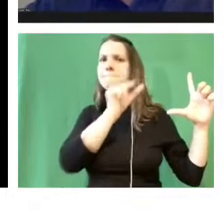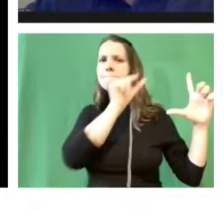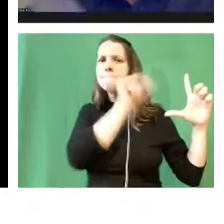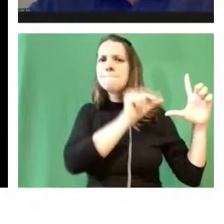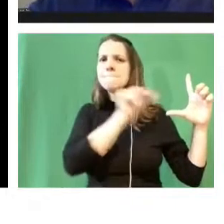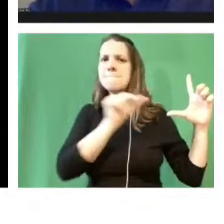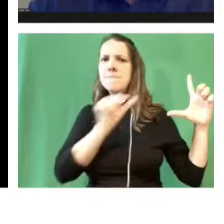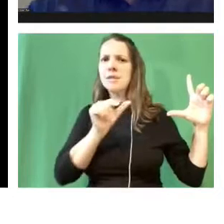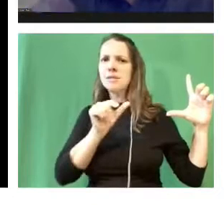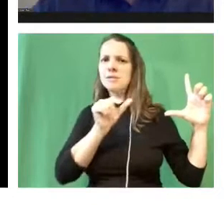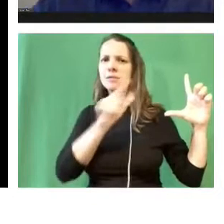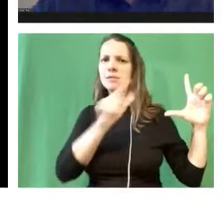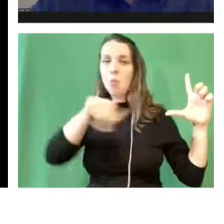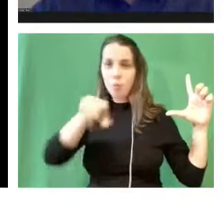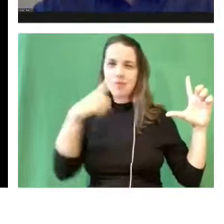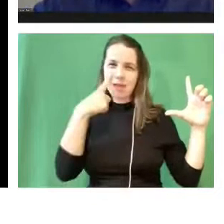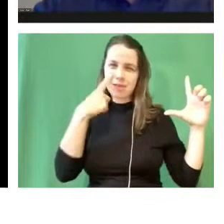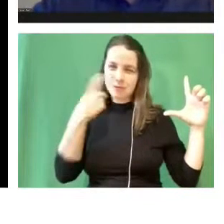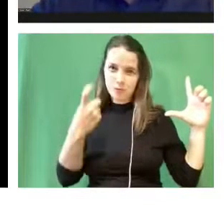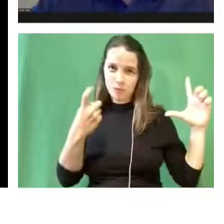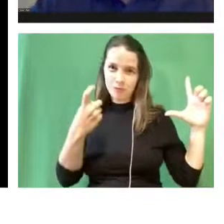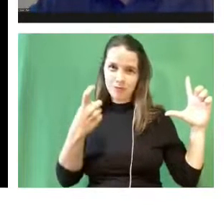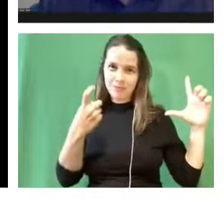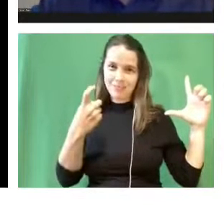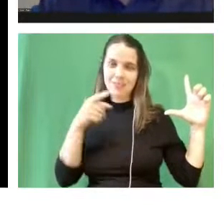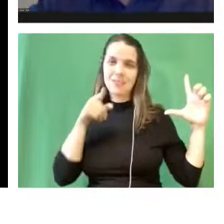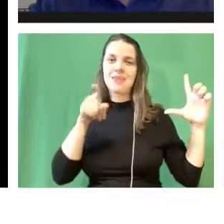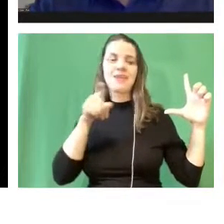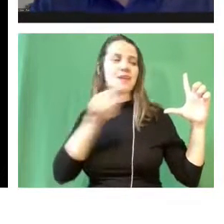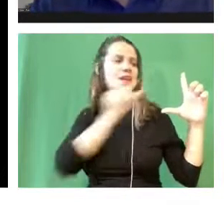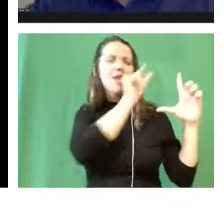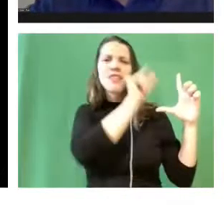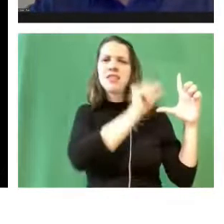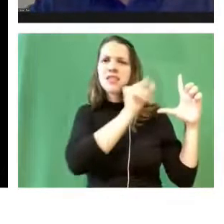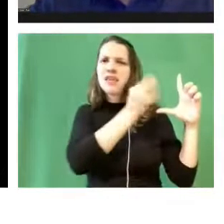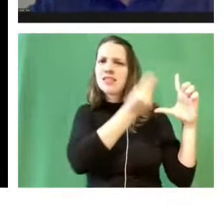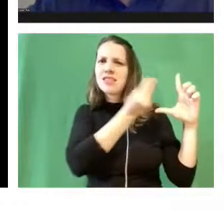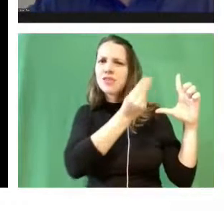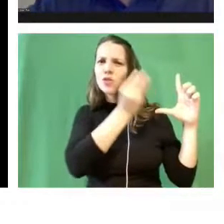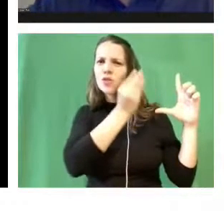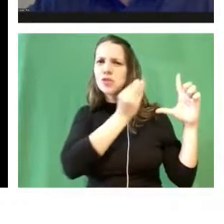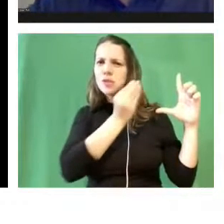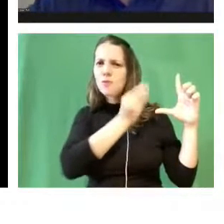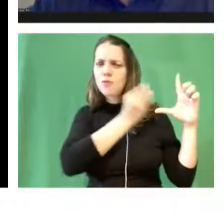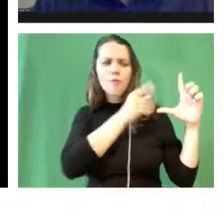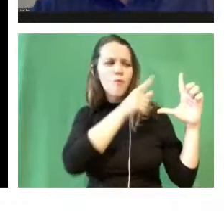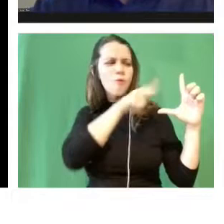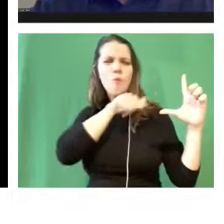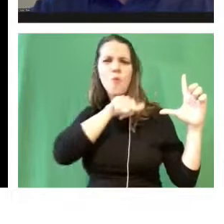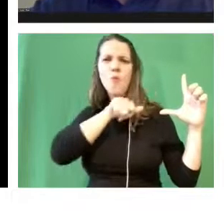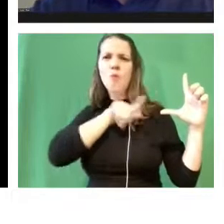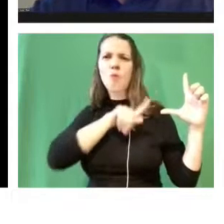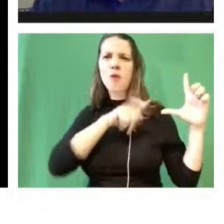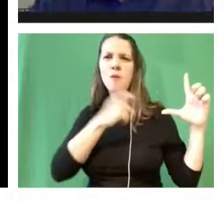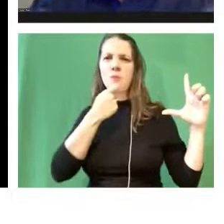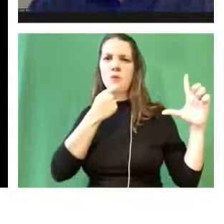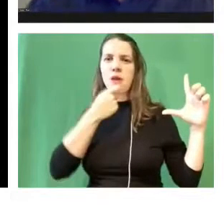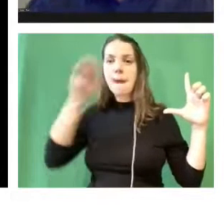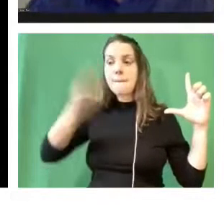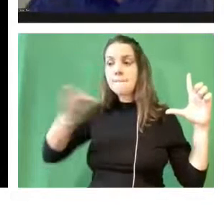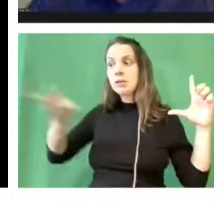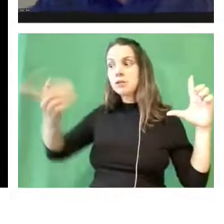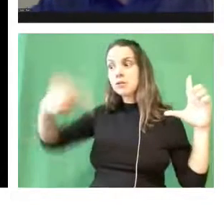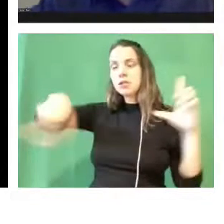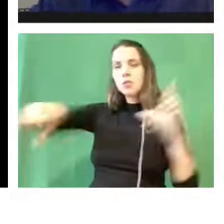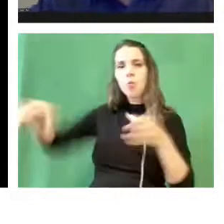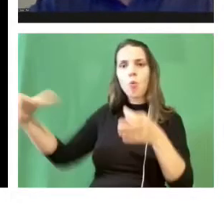reconocer, que a través de ese pictograma nos estamos dando cuenta de que las personas con discapacidad pertenecen a un grupo, pero hay un